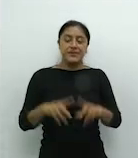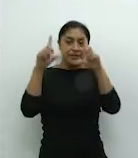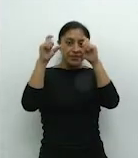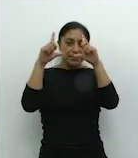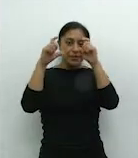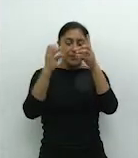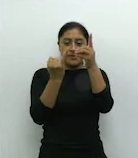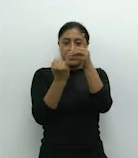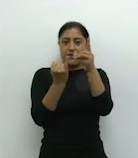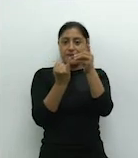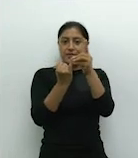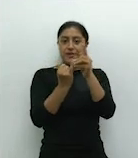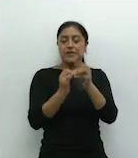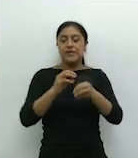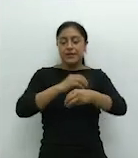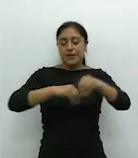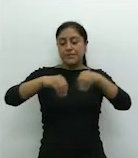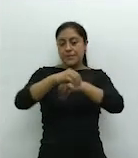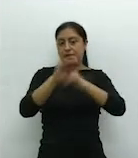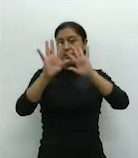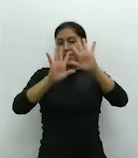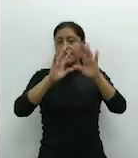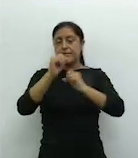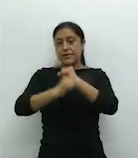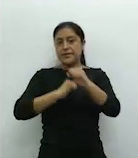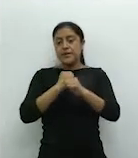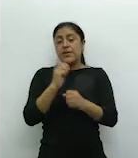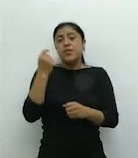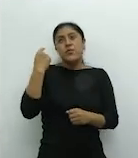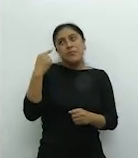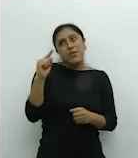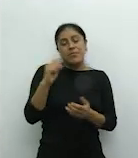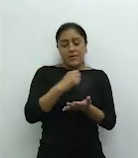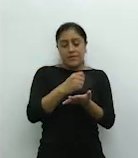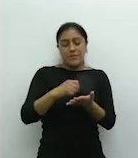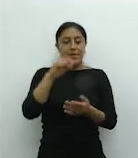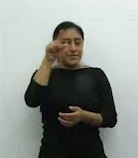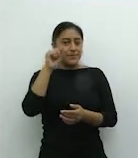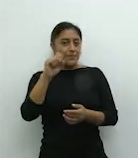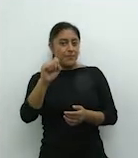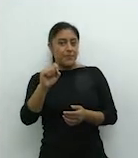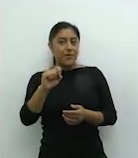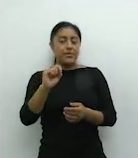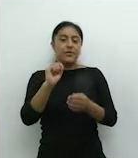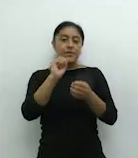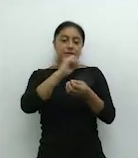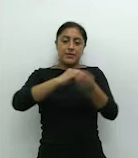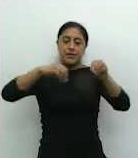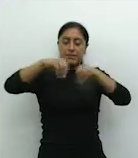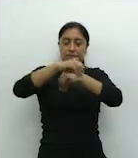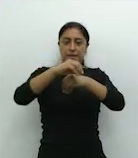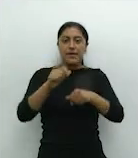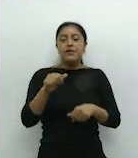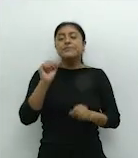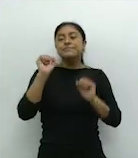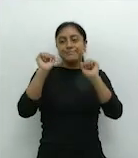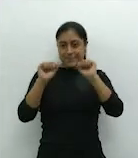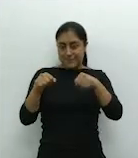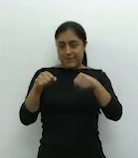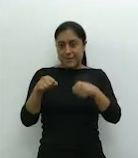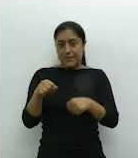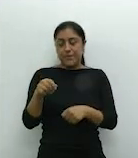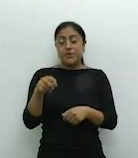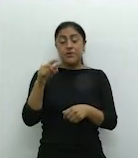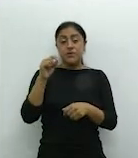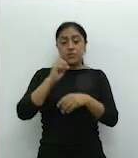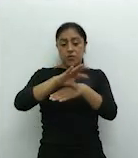Y la fotografía del DPI debe cambiarse cada 10 años, pero ¿la firma se puede cambiar? Claro que sí, aunque existen algunas